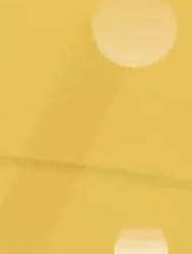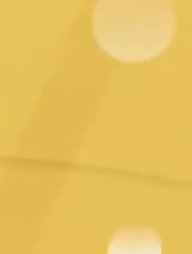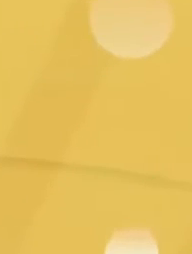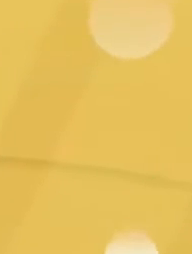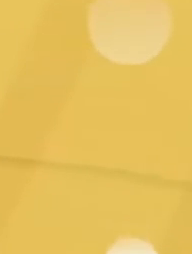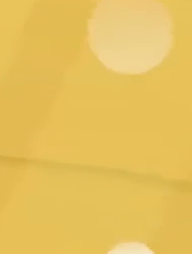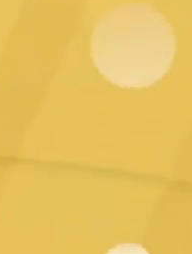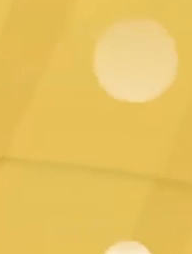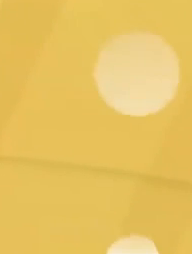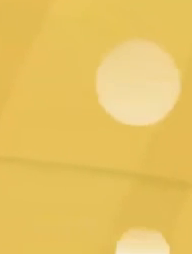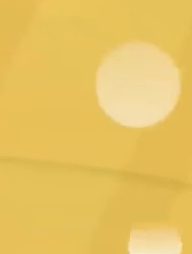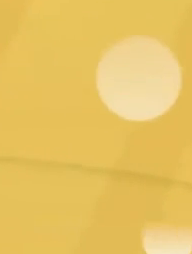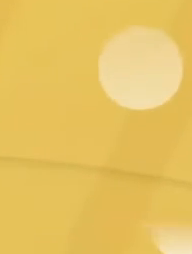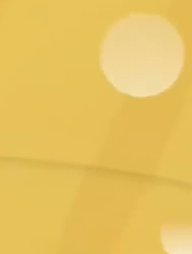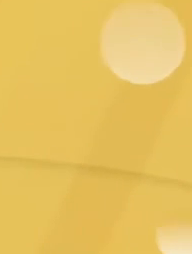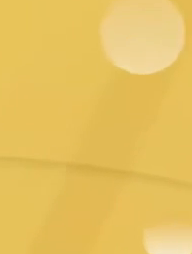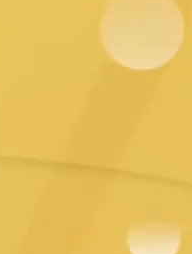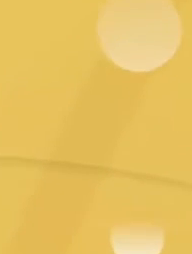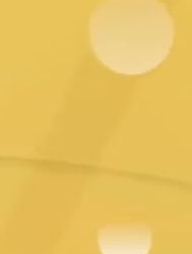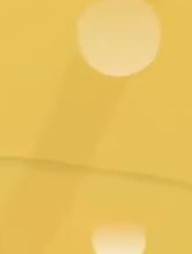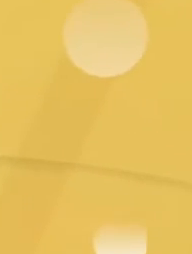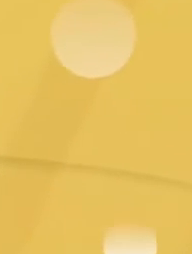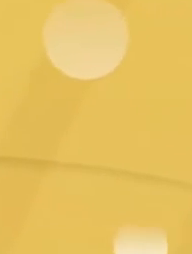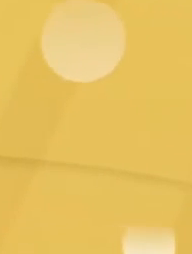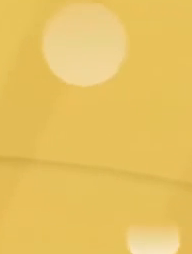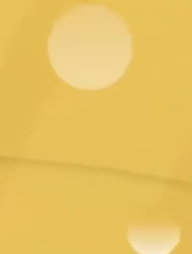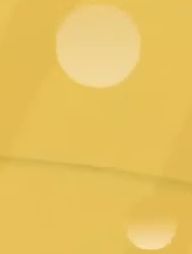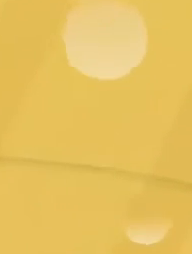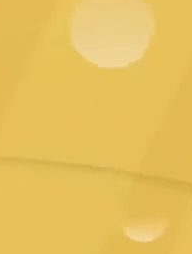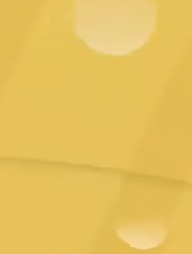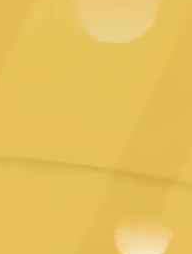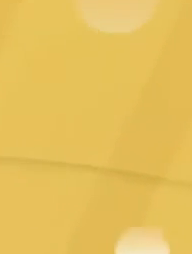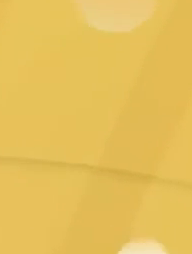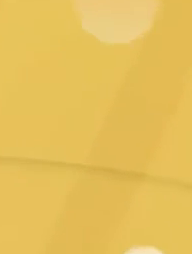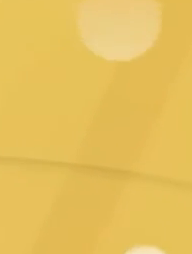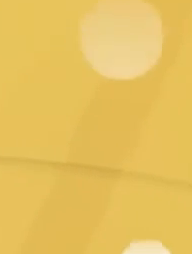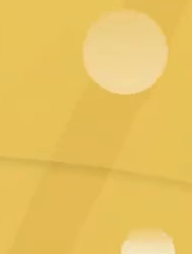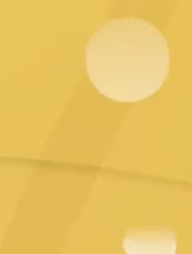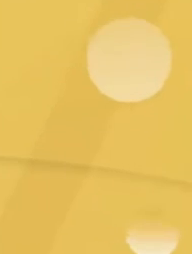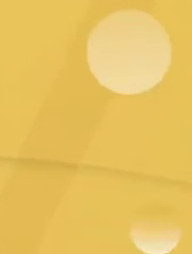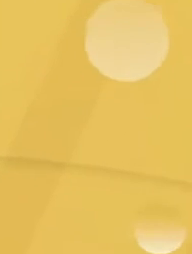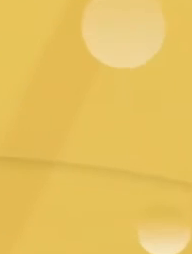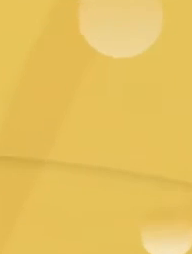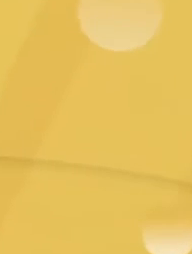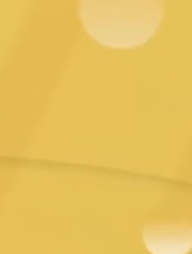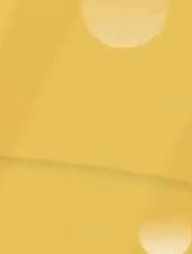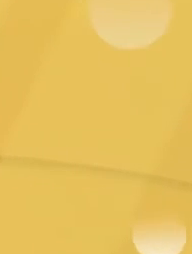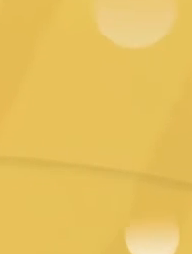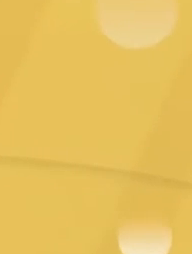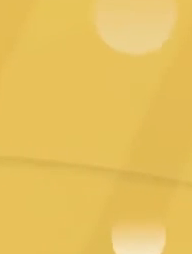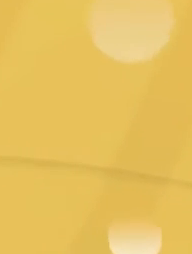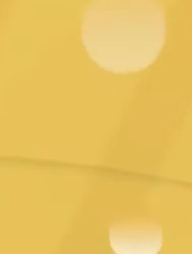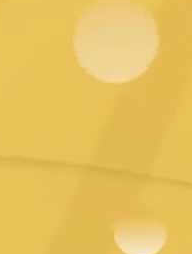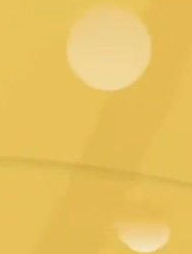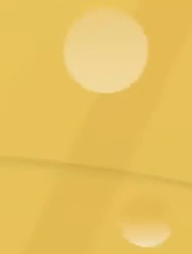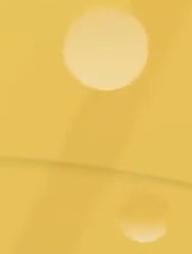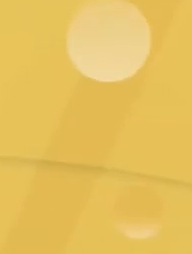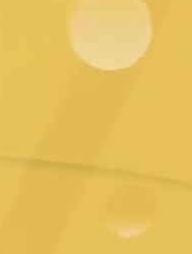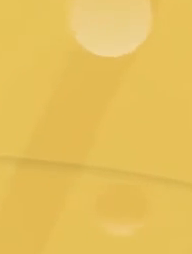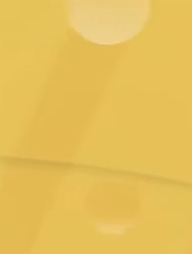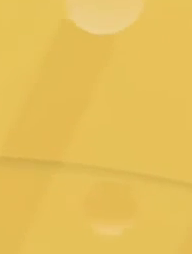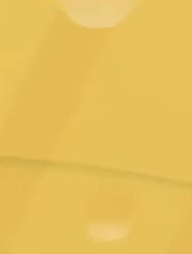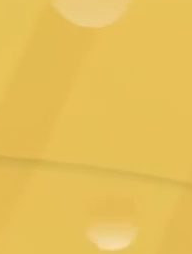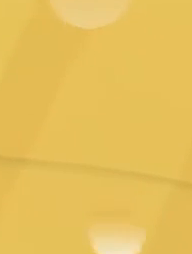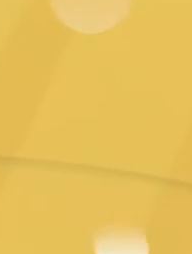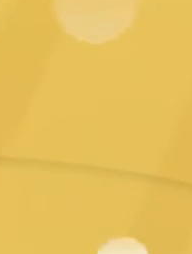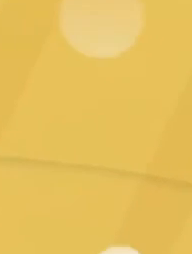Reflexionen sobre alguna situación que hayan conocido o busquen en alguna fuente de información algún caso en el que se haya